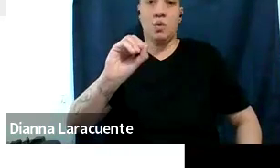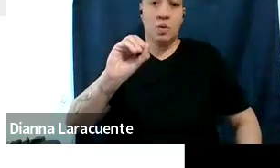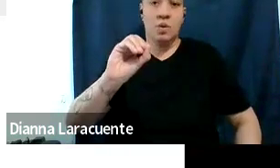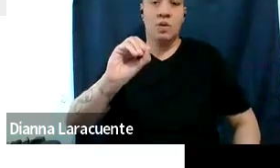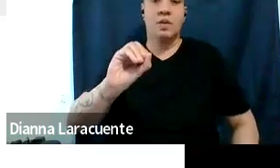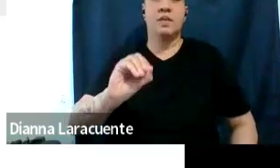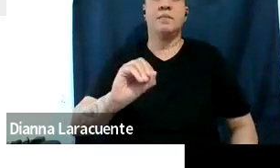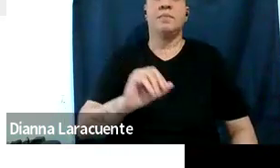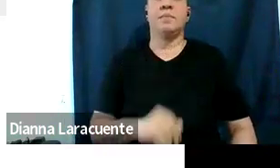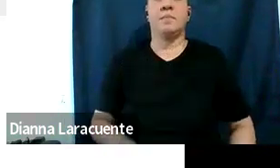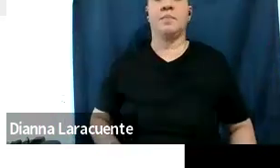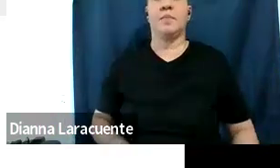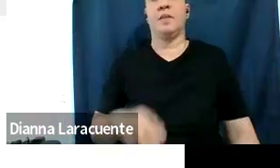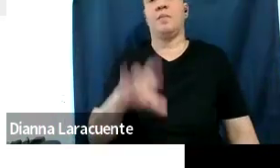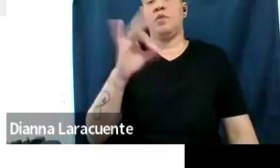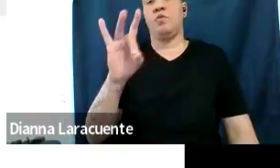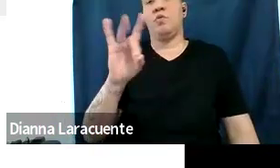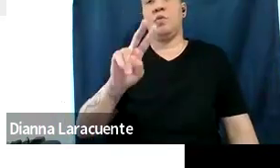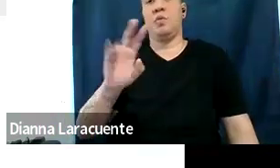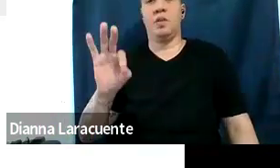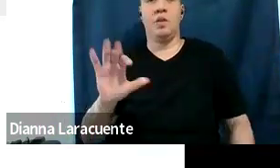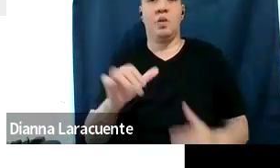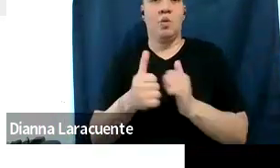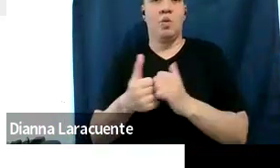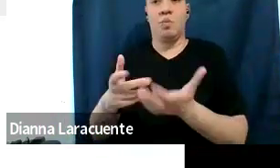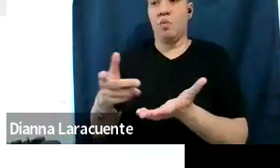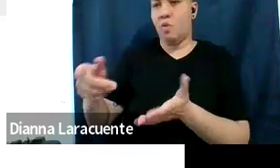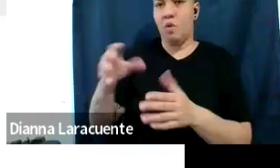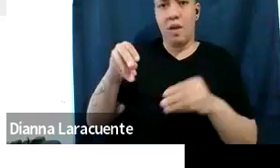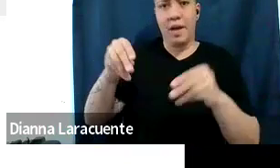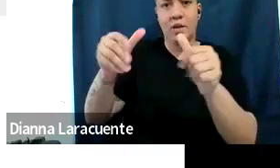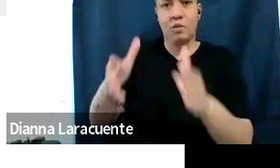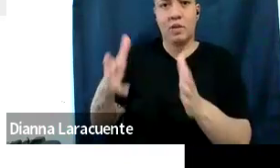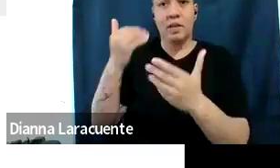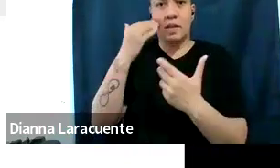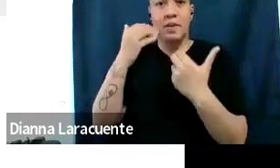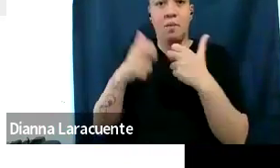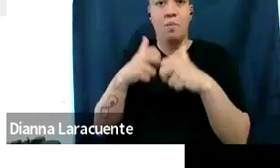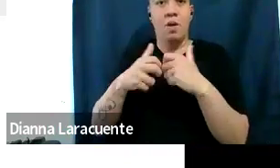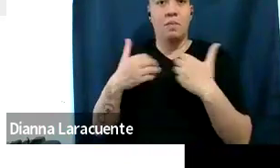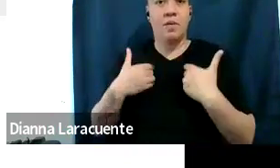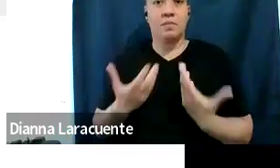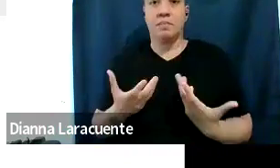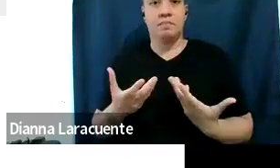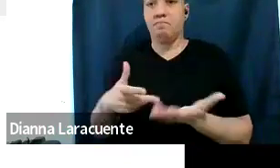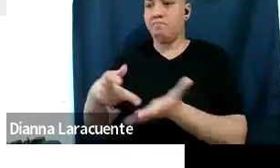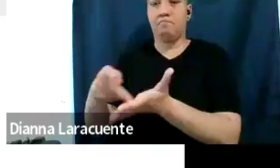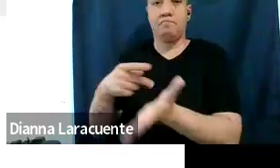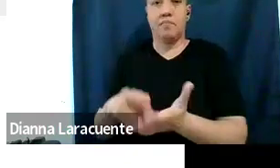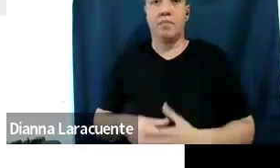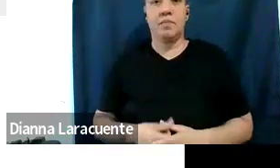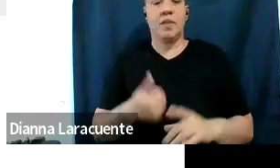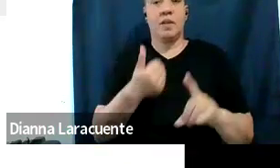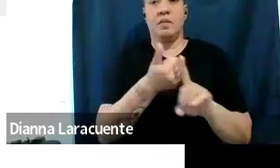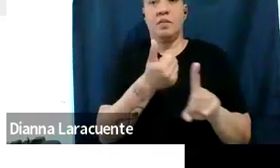1899, le llega el San Ciriaco. ¿Cómo le va a cobrar a los agricultores si sabía que tenían problemas? No les cobró, ese era él.